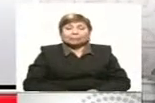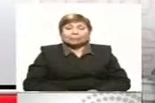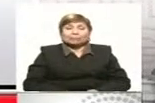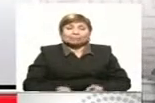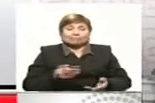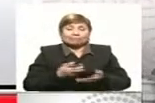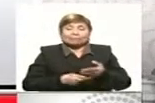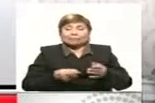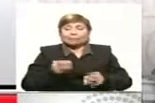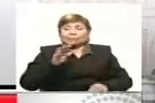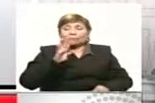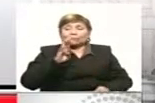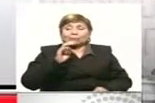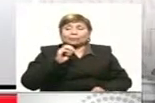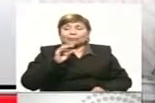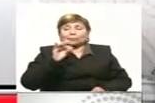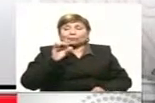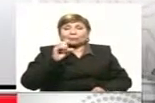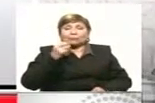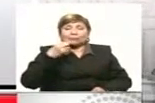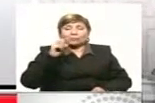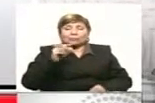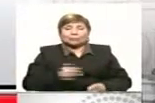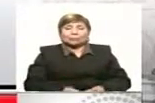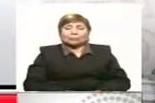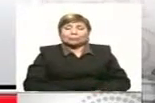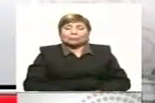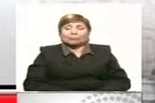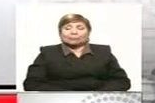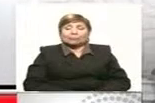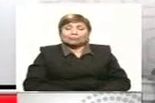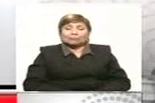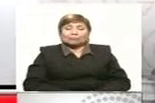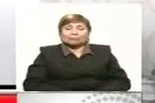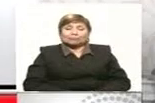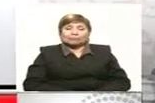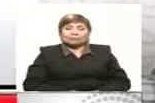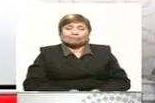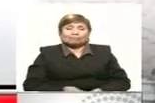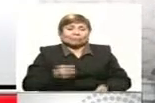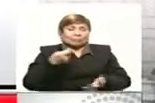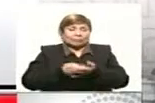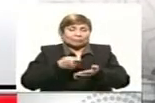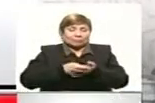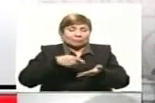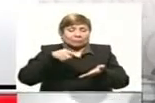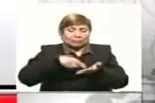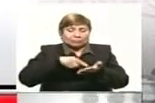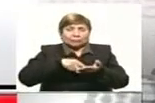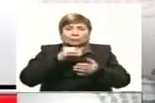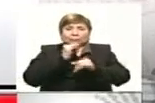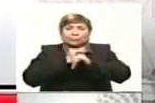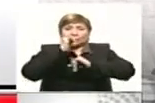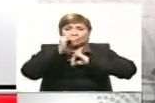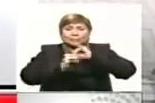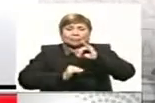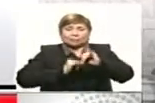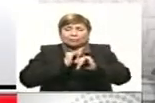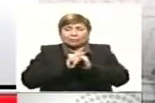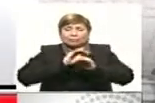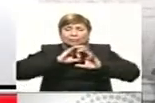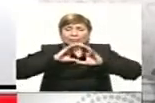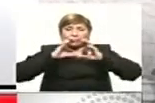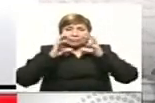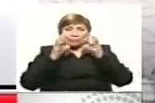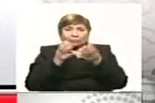¿no? 4.383 millones. Y también hay un aumento en los pagos de la deuda con organismos internacionales y por los bonos globales, porque,